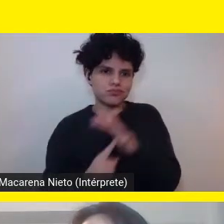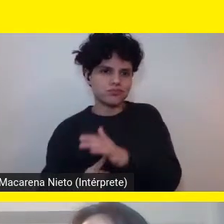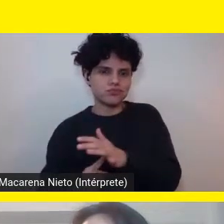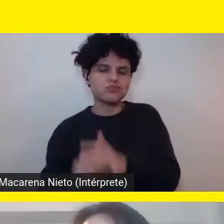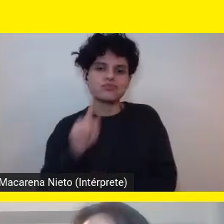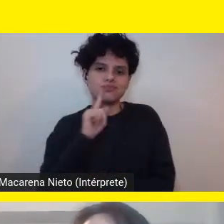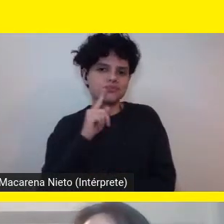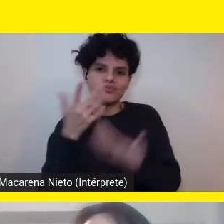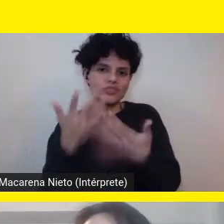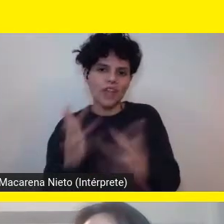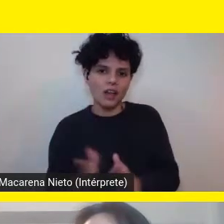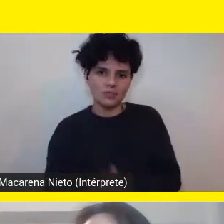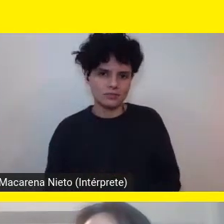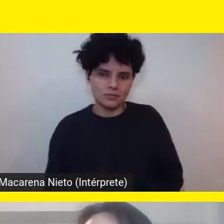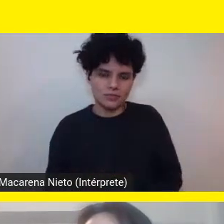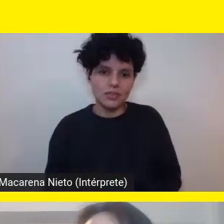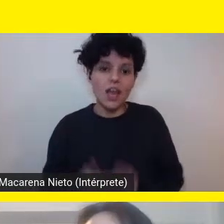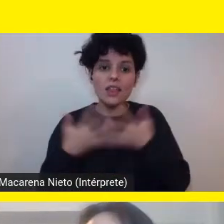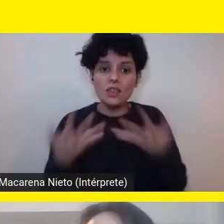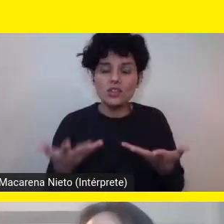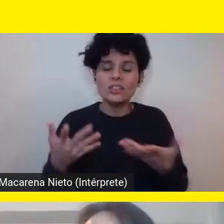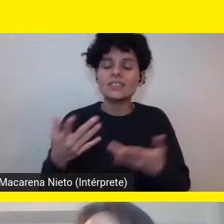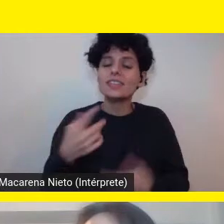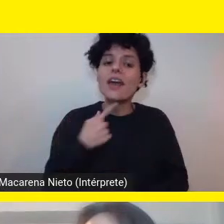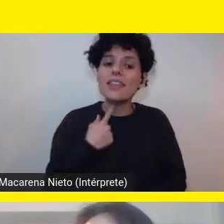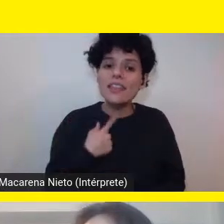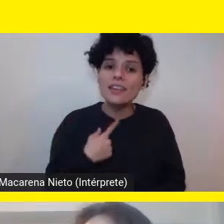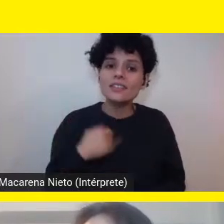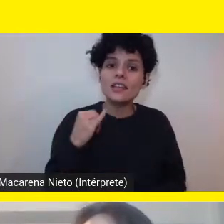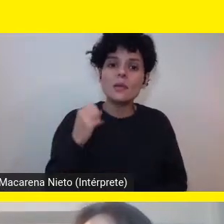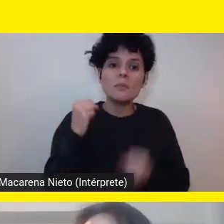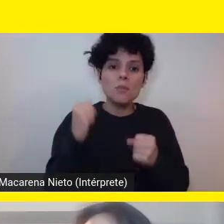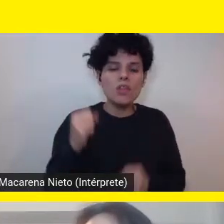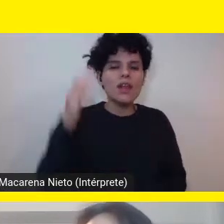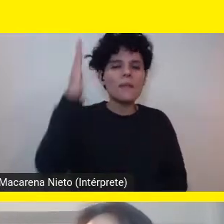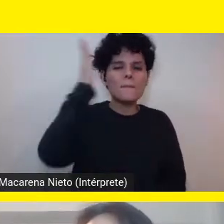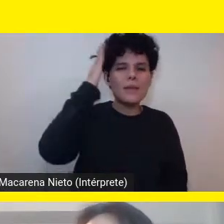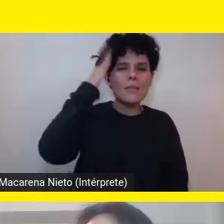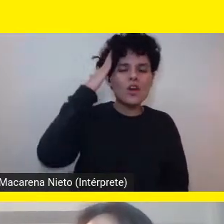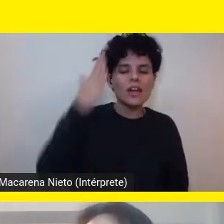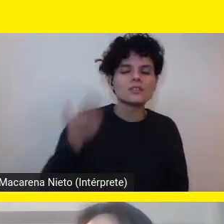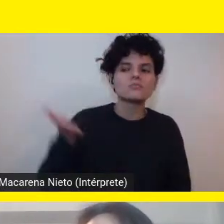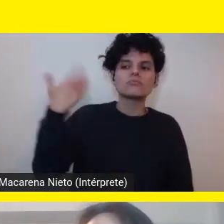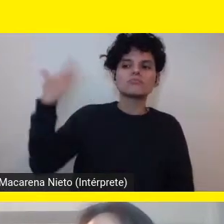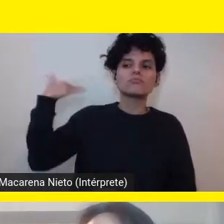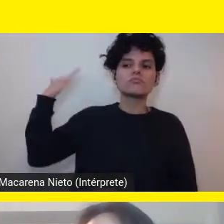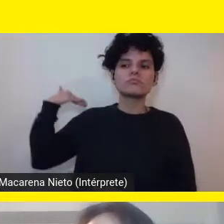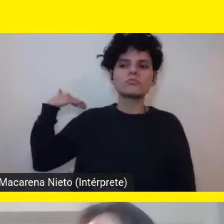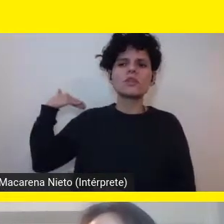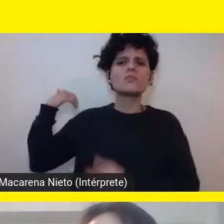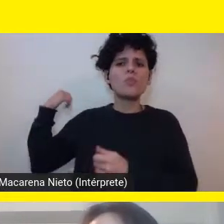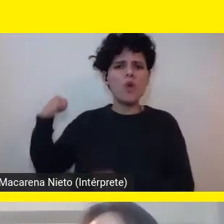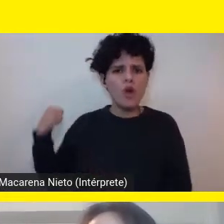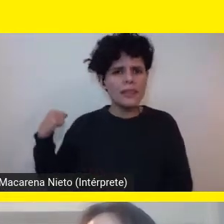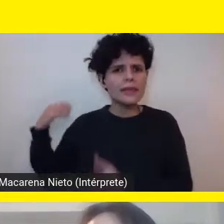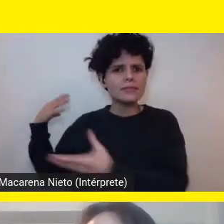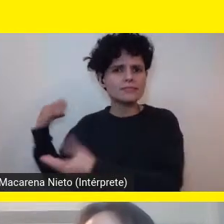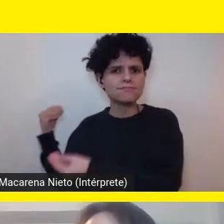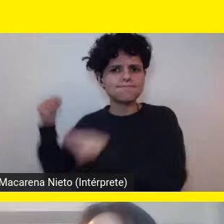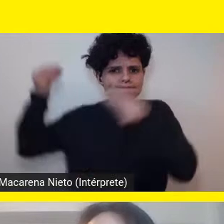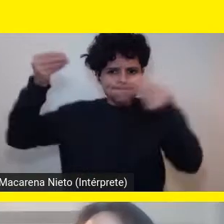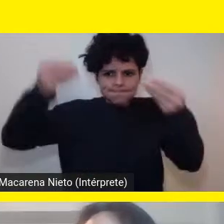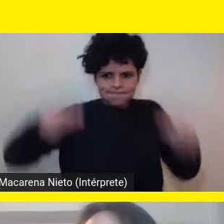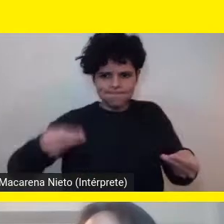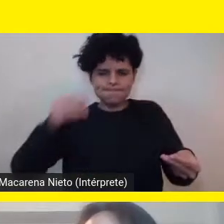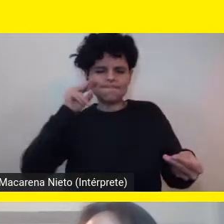muy interesante poder hablar y poder reconstruir las memorias, las distintas perspectivas que llegan y que van